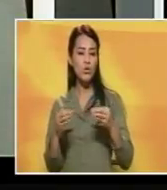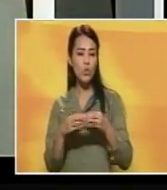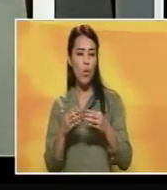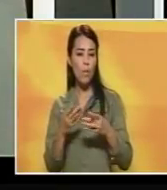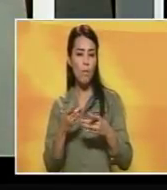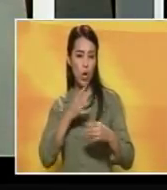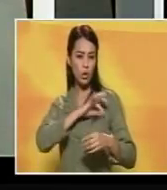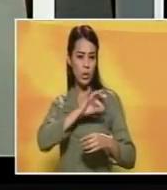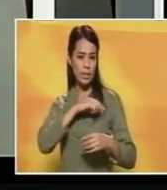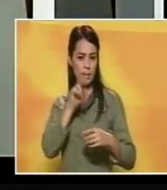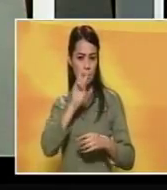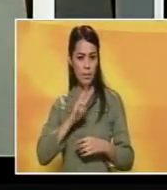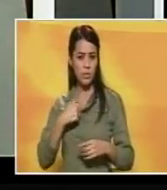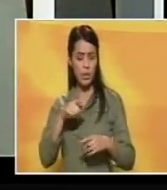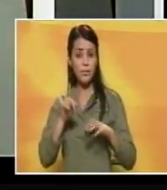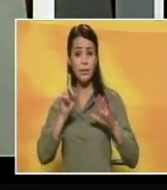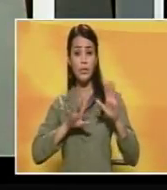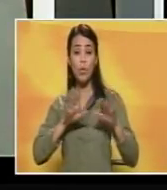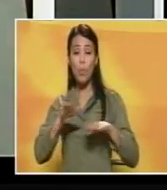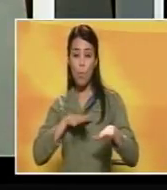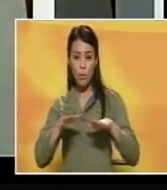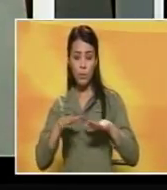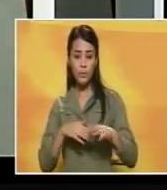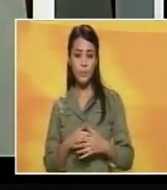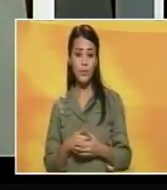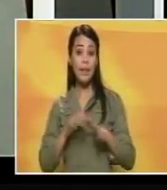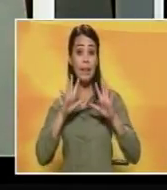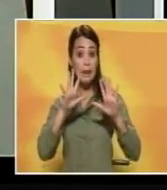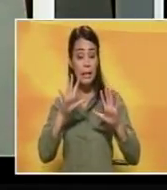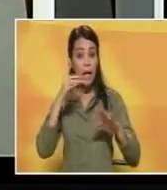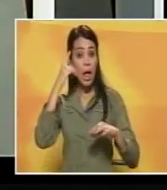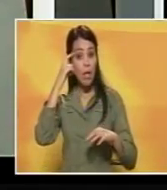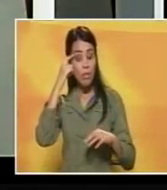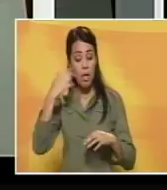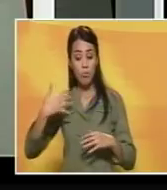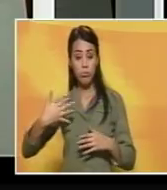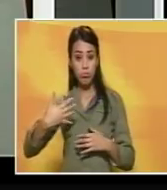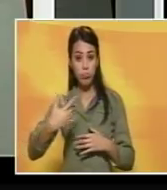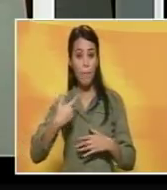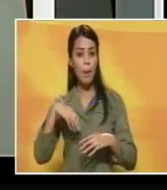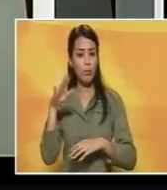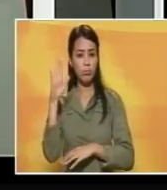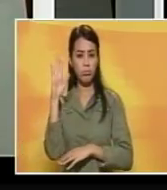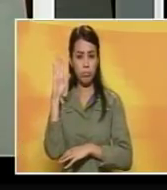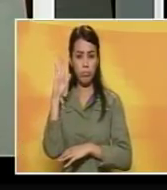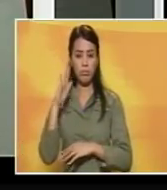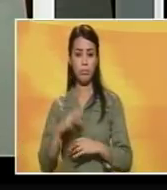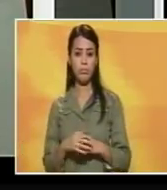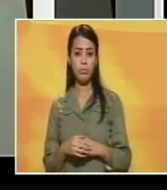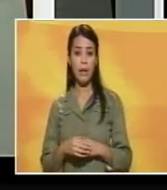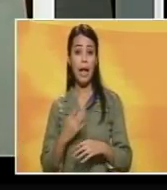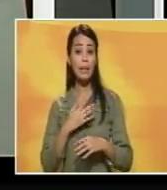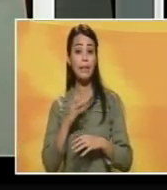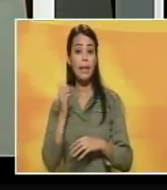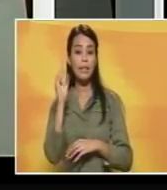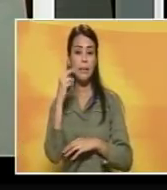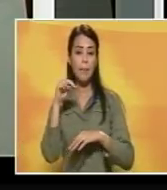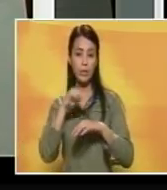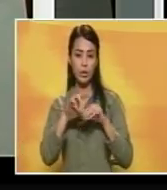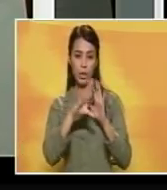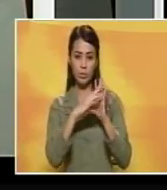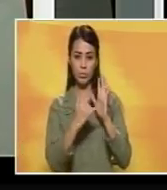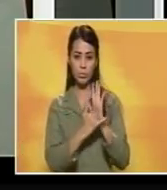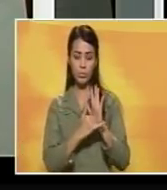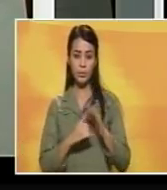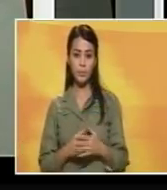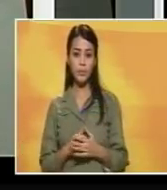jueves 26 de octubre, tras haber transcurrido 10 días reglamentarios para la juramentación ante la Asamblea Nacional